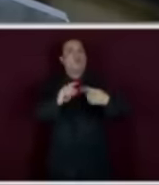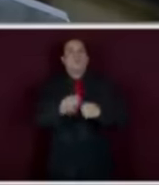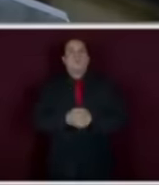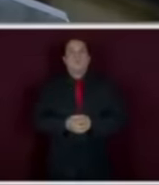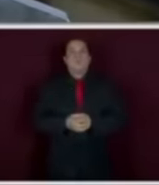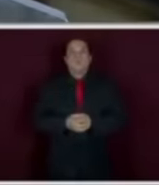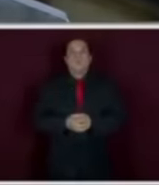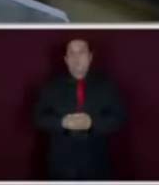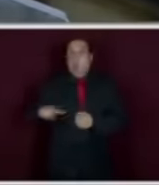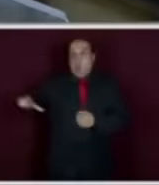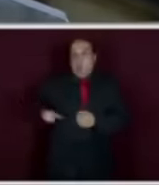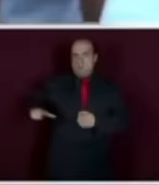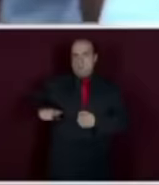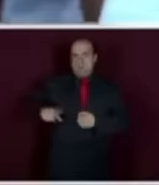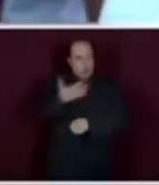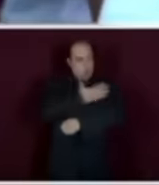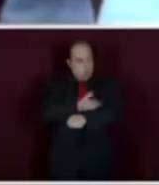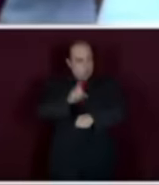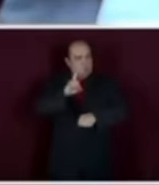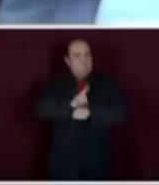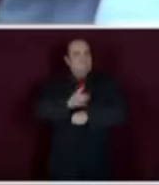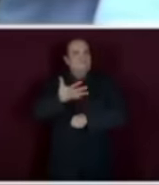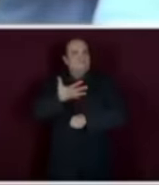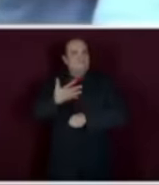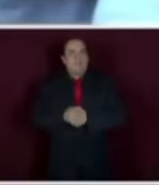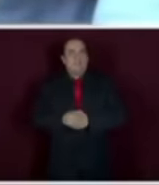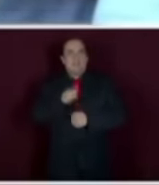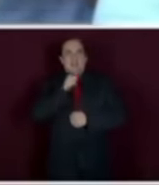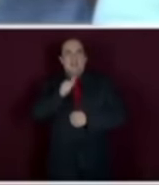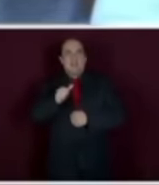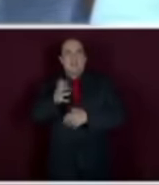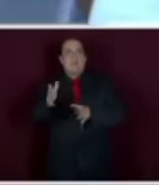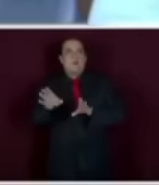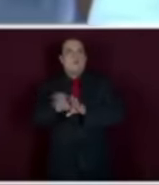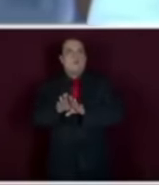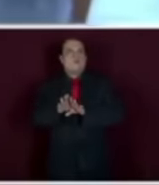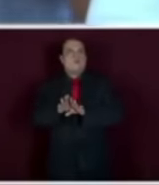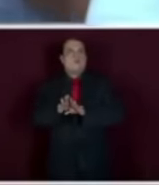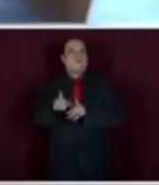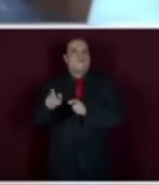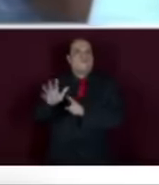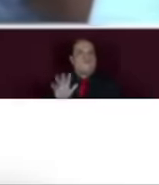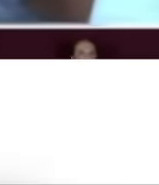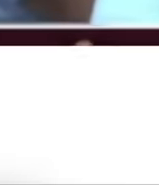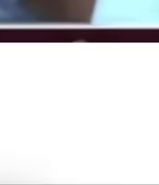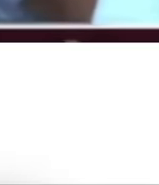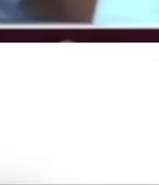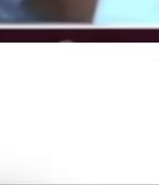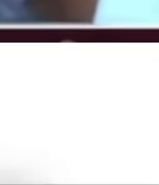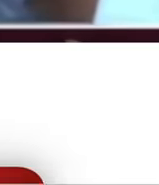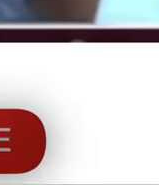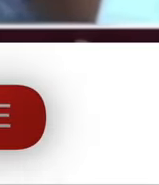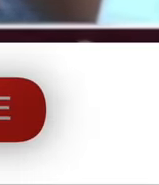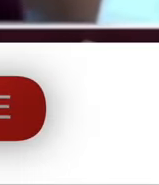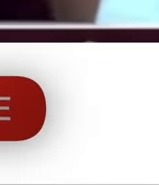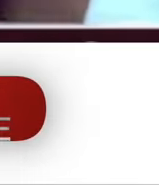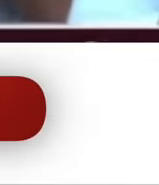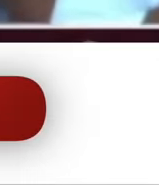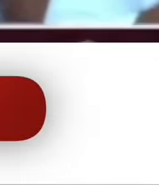un gobierno honesto, sin influyentismo, sin corrupción ni